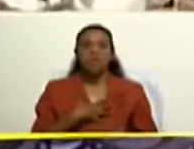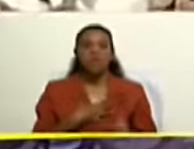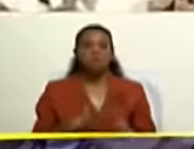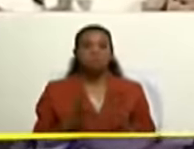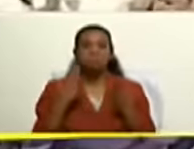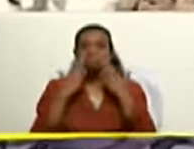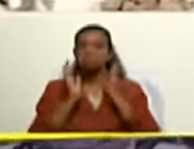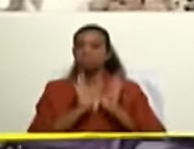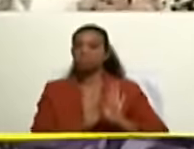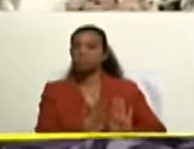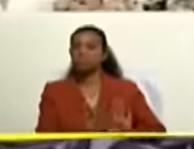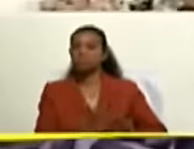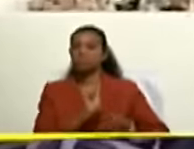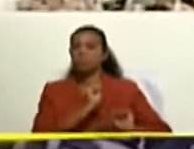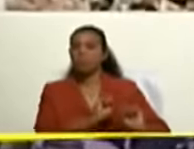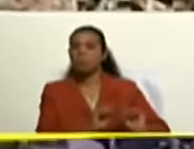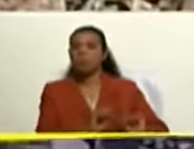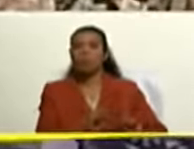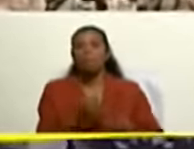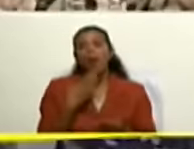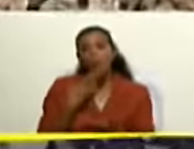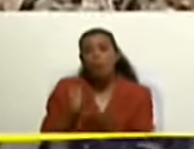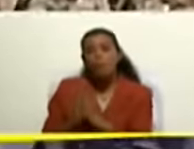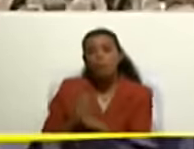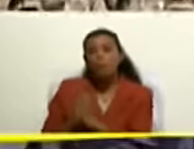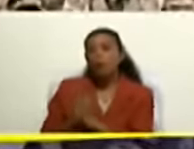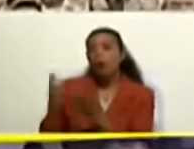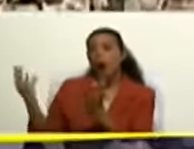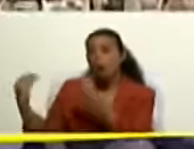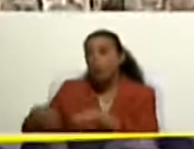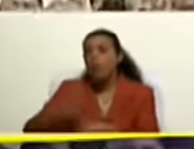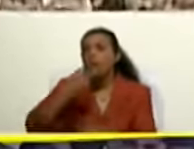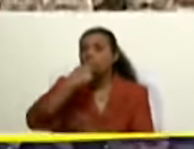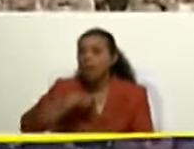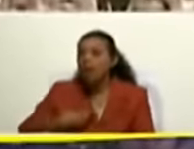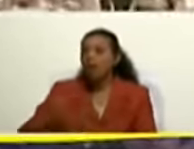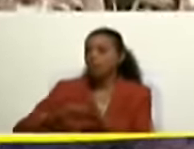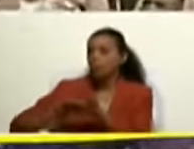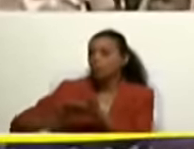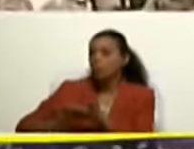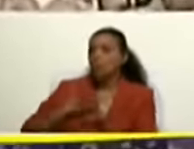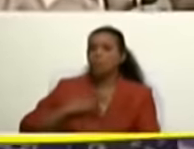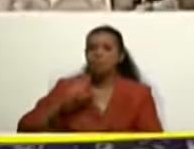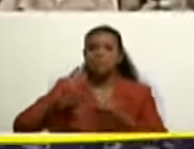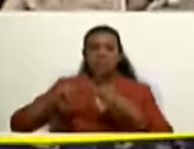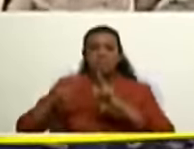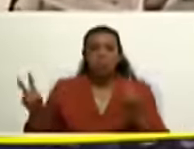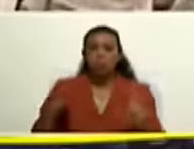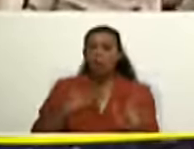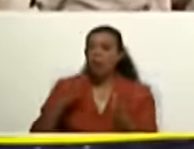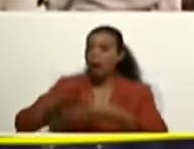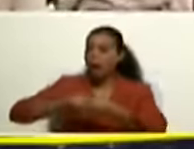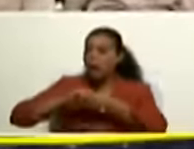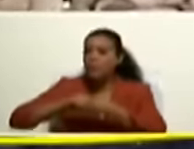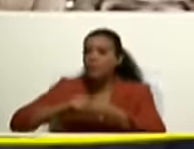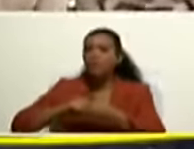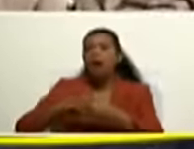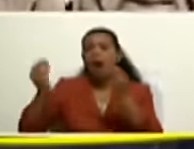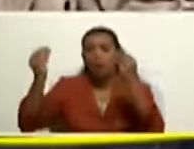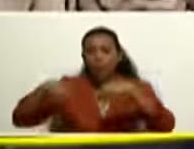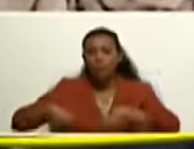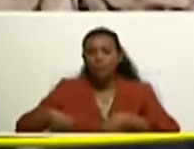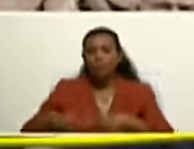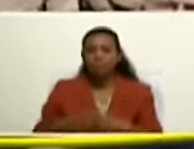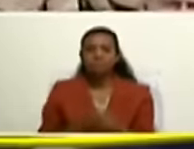los planteamientos que se le han hecho para buscar, como dice el Acuerdo de Ginebra, una solución práctica y amistosa reconocida por